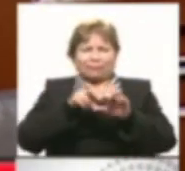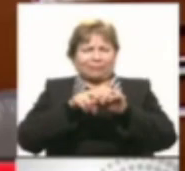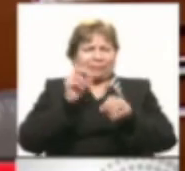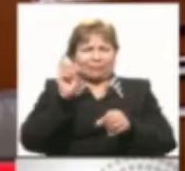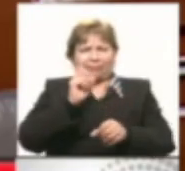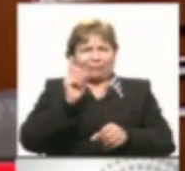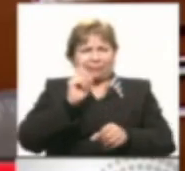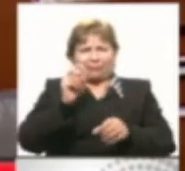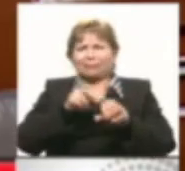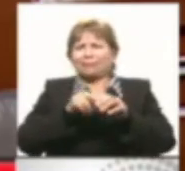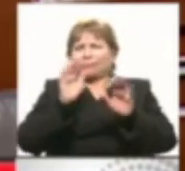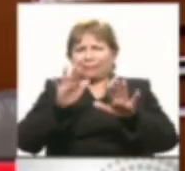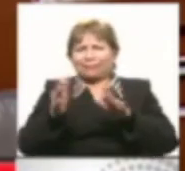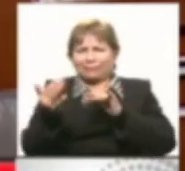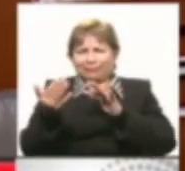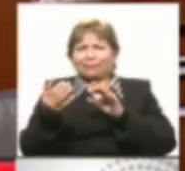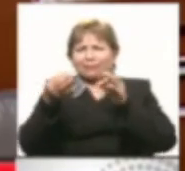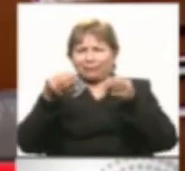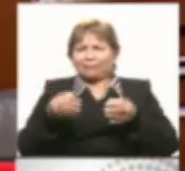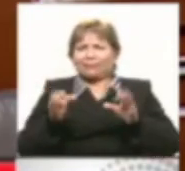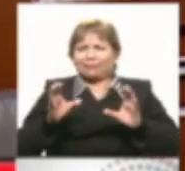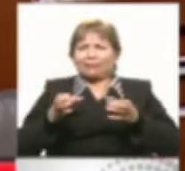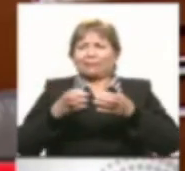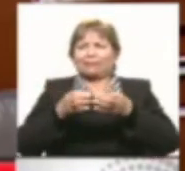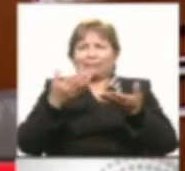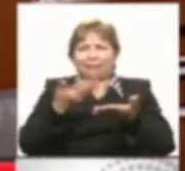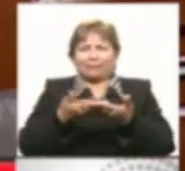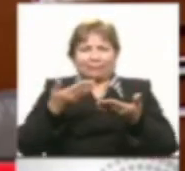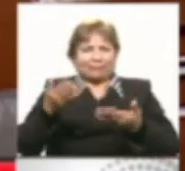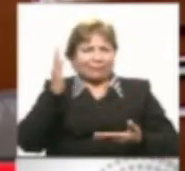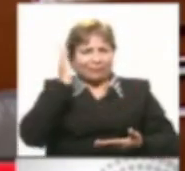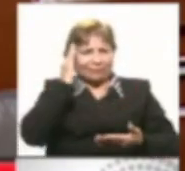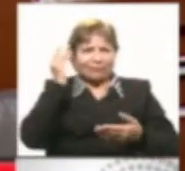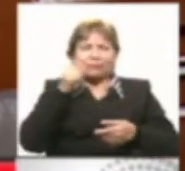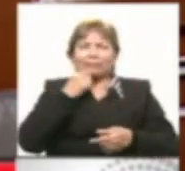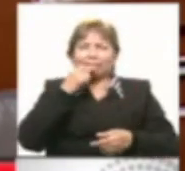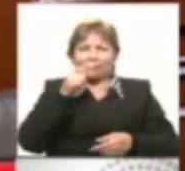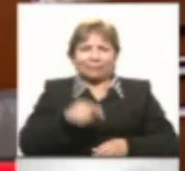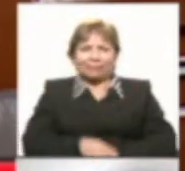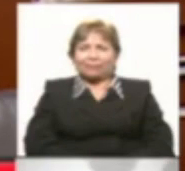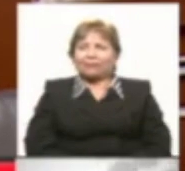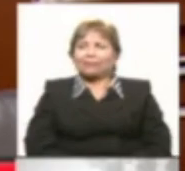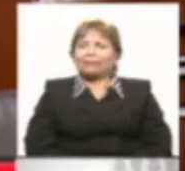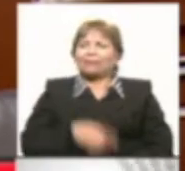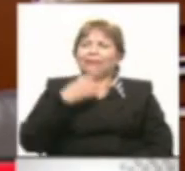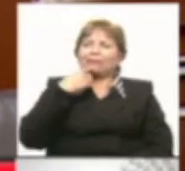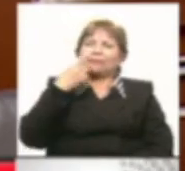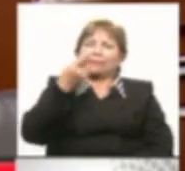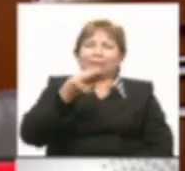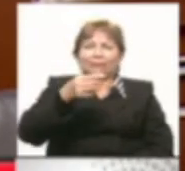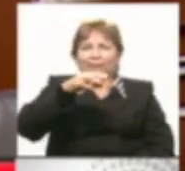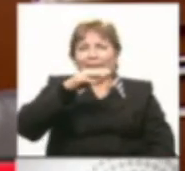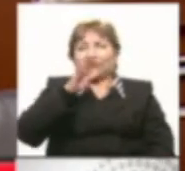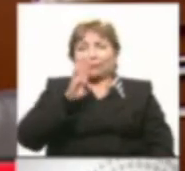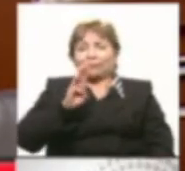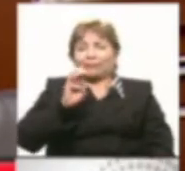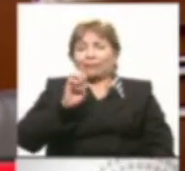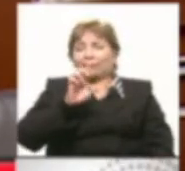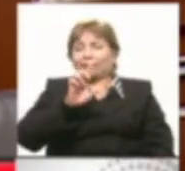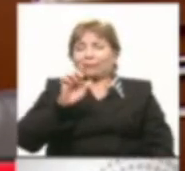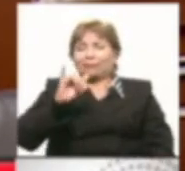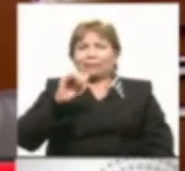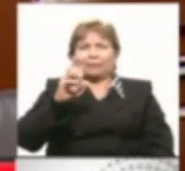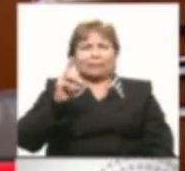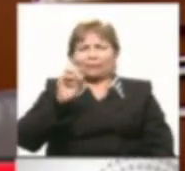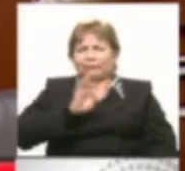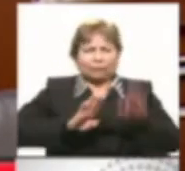ministro. Espere la decisión del Congreso, que usted debe saber cuál va a ser. Y dígale al señor Bellido